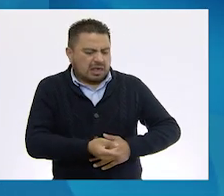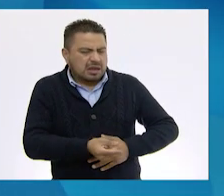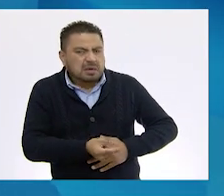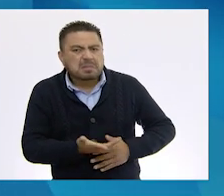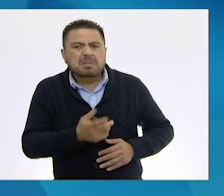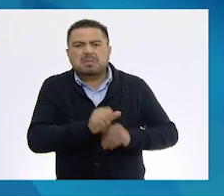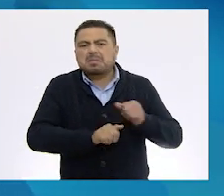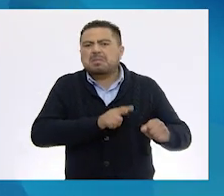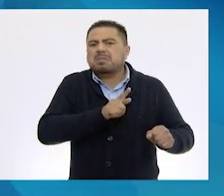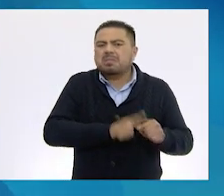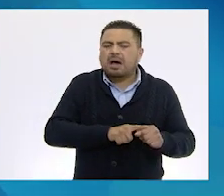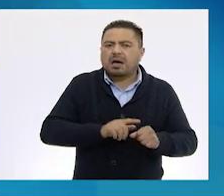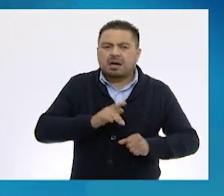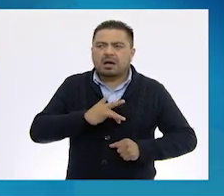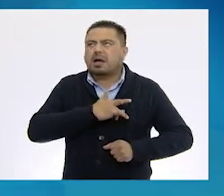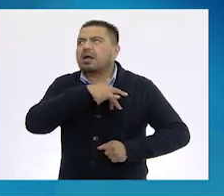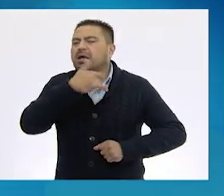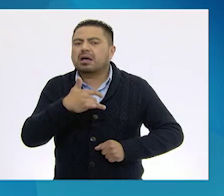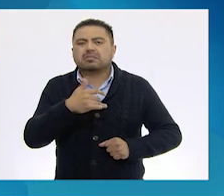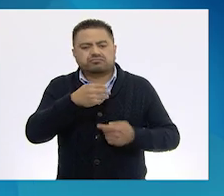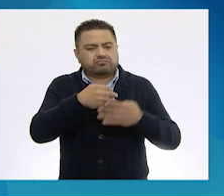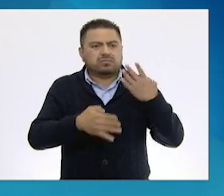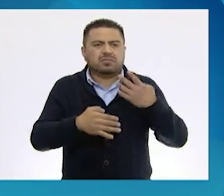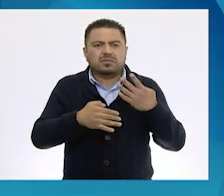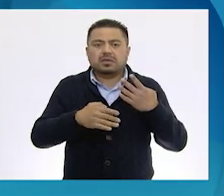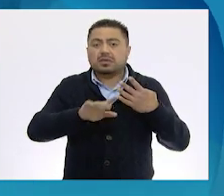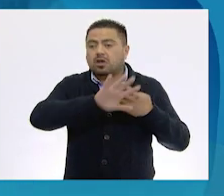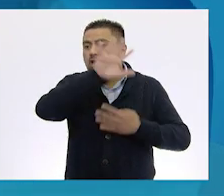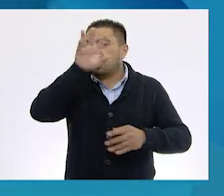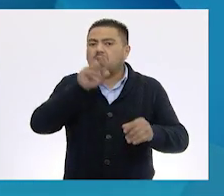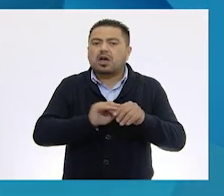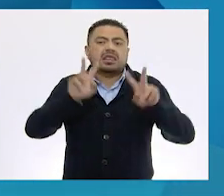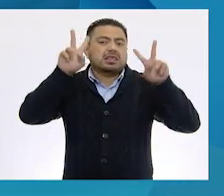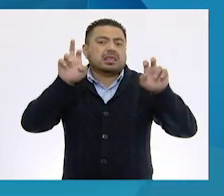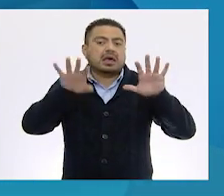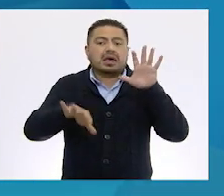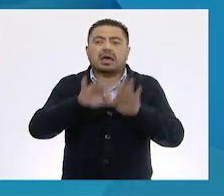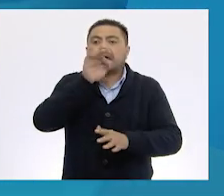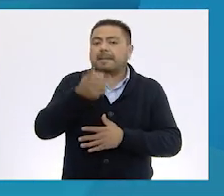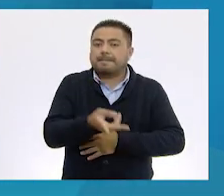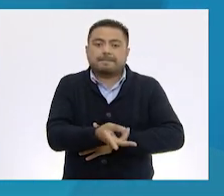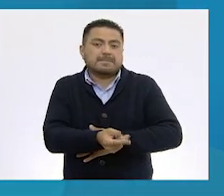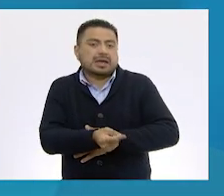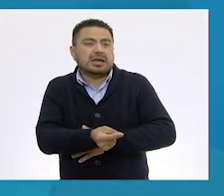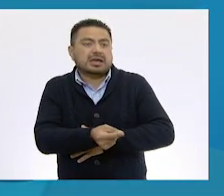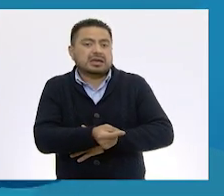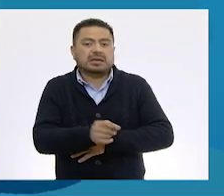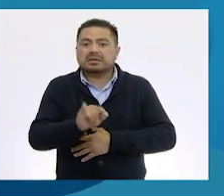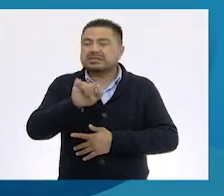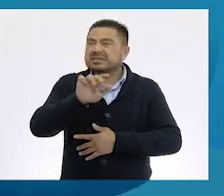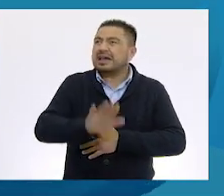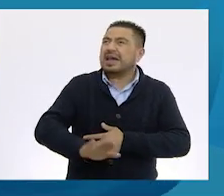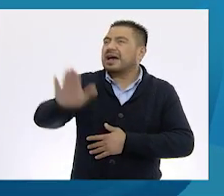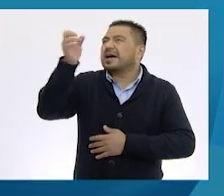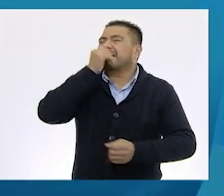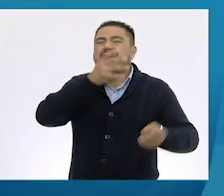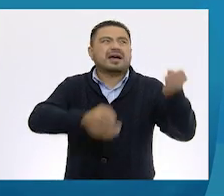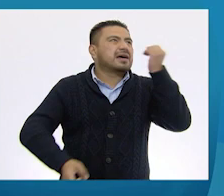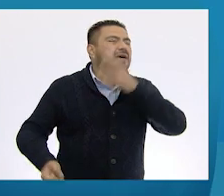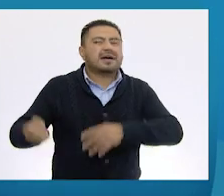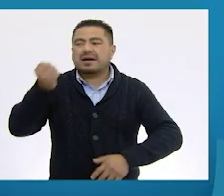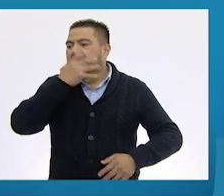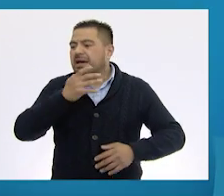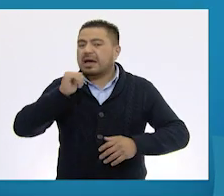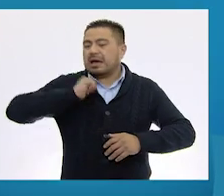mascotas, se enamoraban, en fin. Al final ganó el tema de los perros. Sí, como lo oyeron. Si los